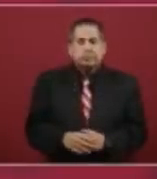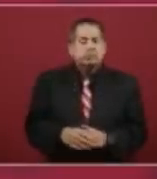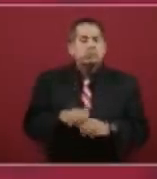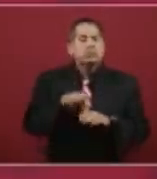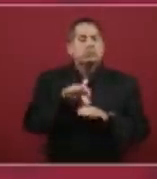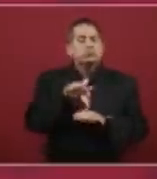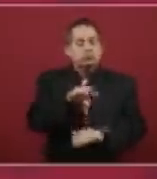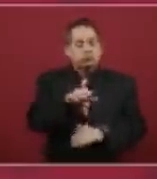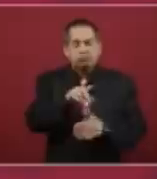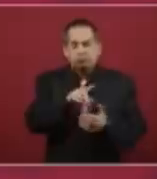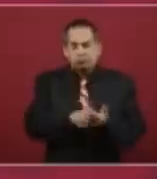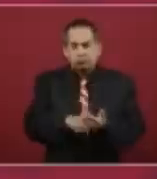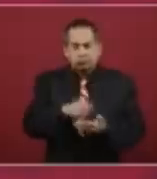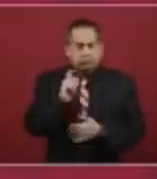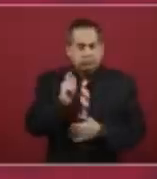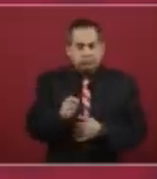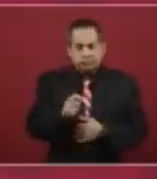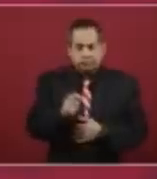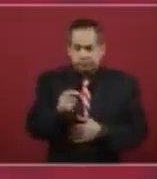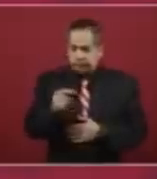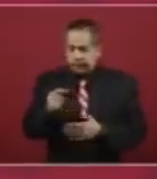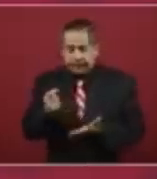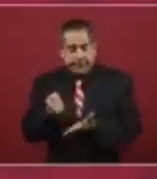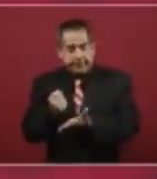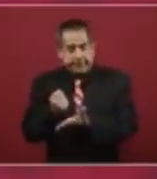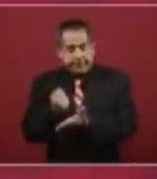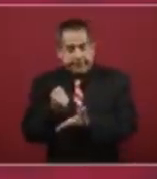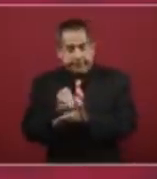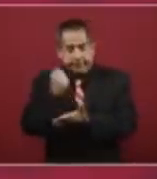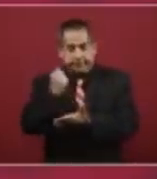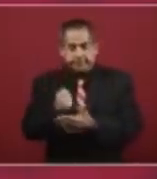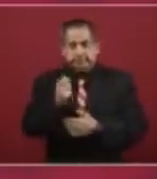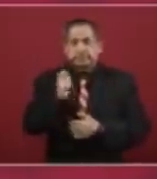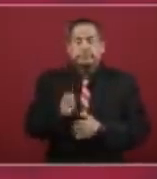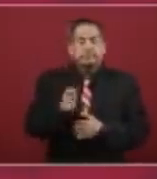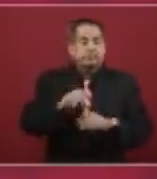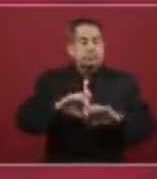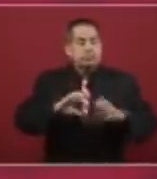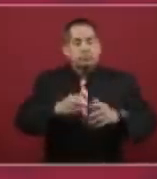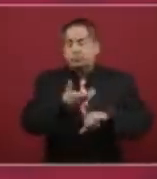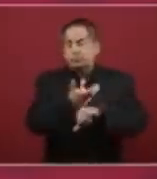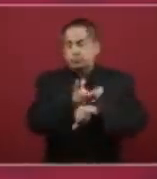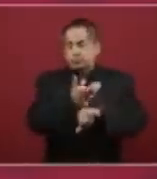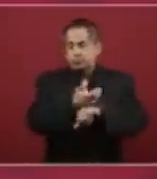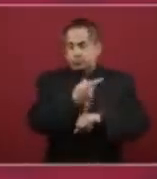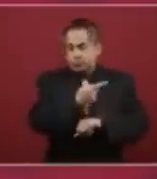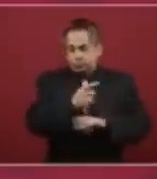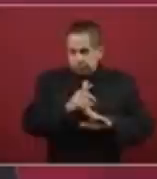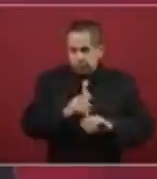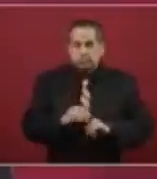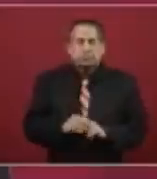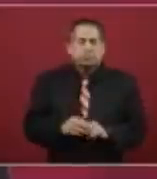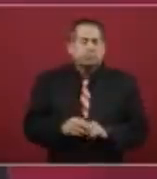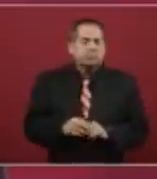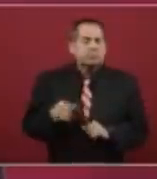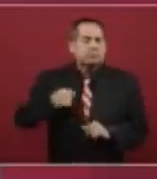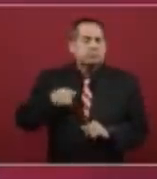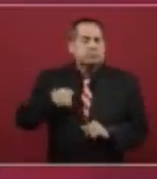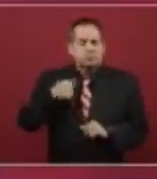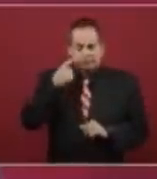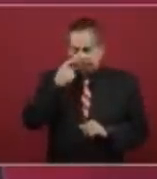acuerdo o la aprobación del Congreso de Estados Unidos, yo soy